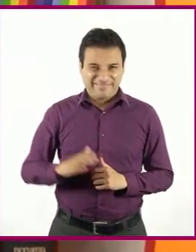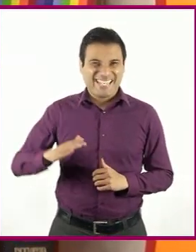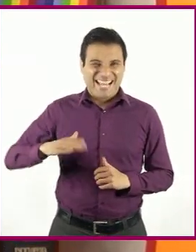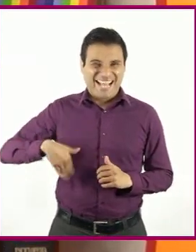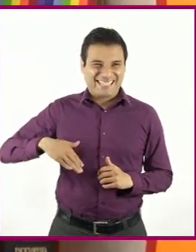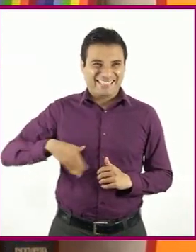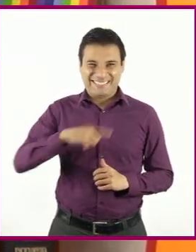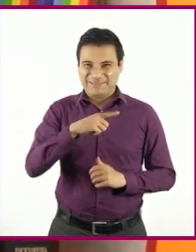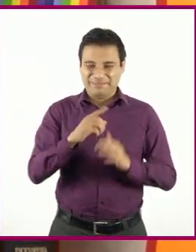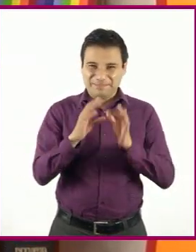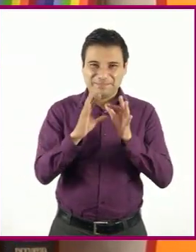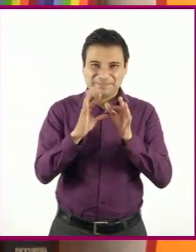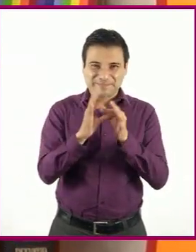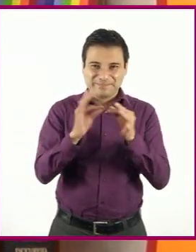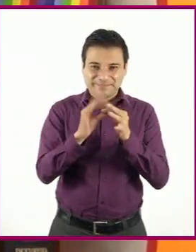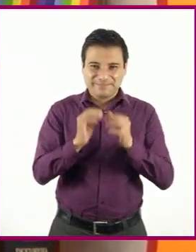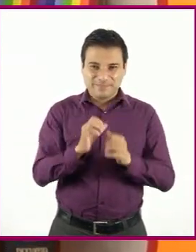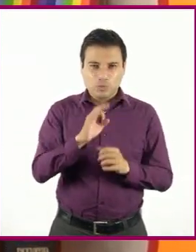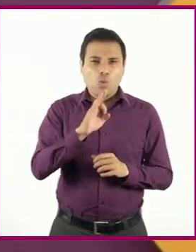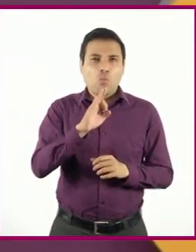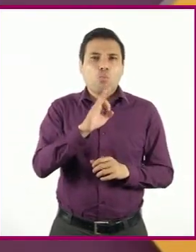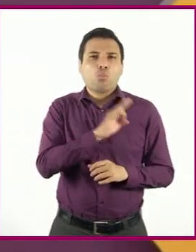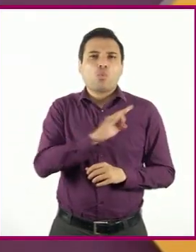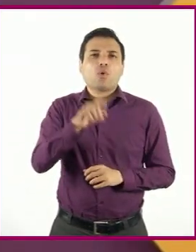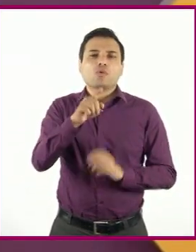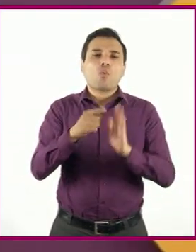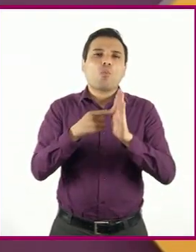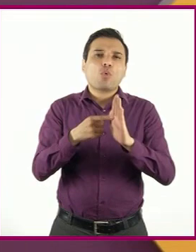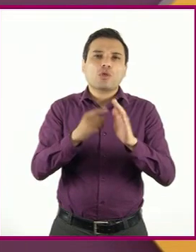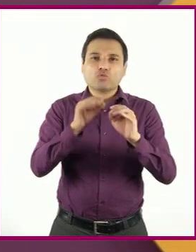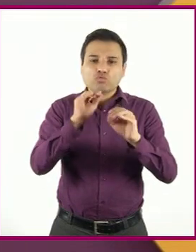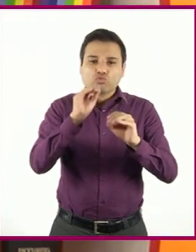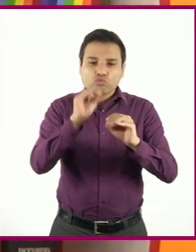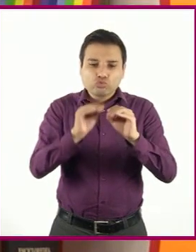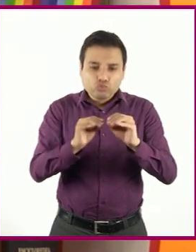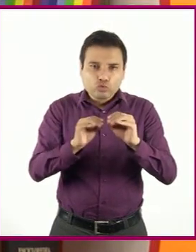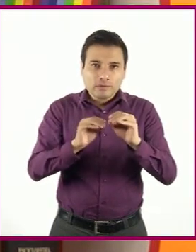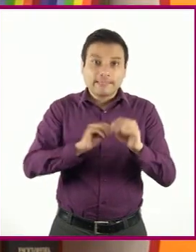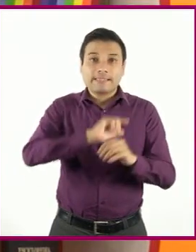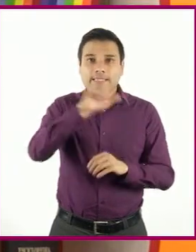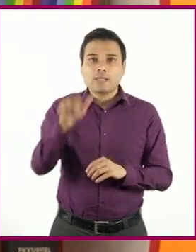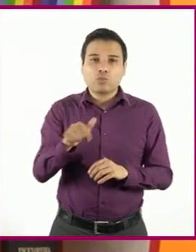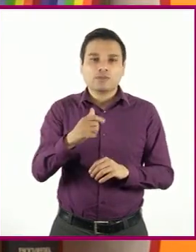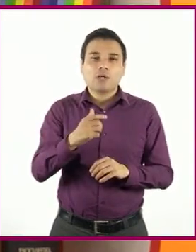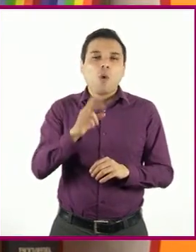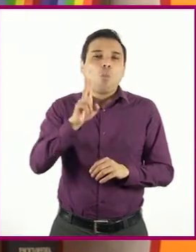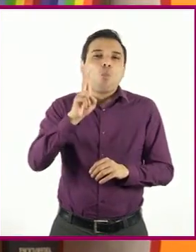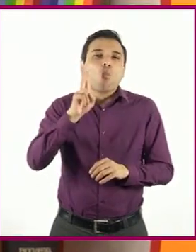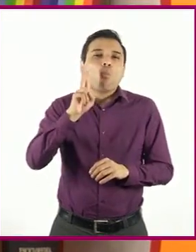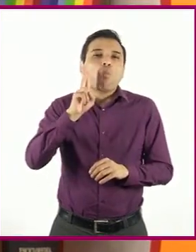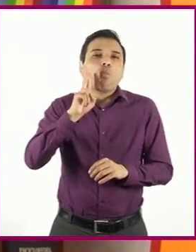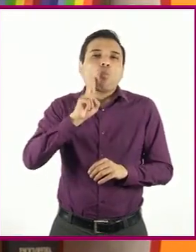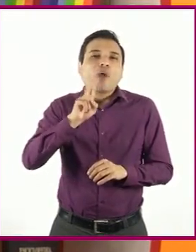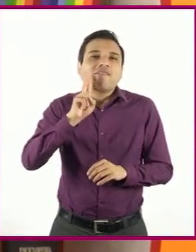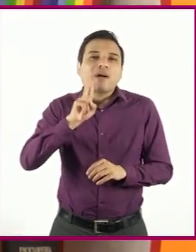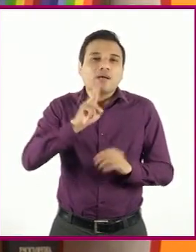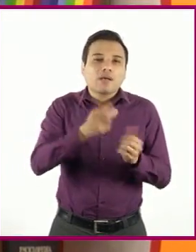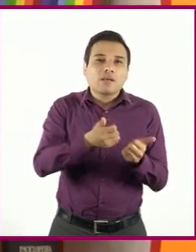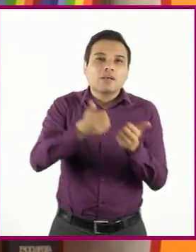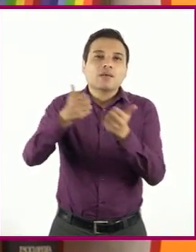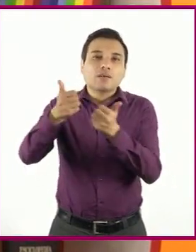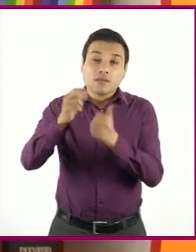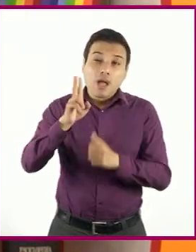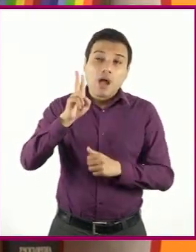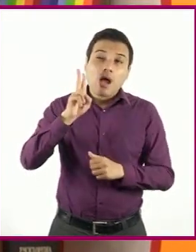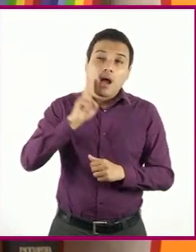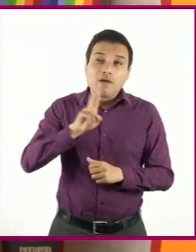momento, Teresa, puede realizar su prototipo y llevarlo con quienes utilizarán el producto o servicio, pero que observen que funciona o